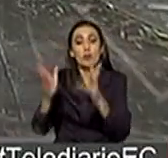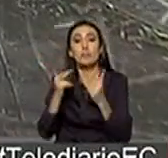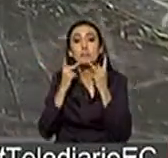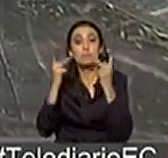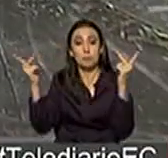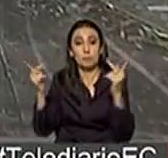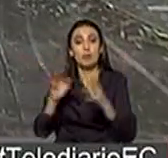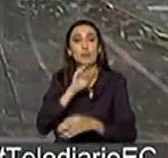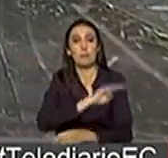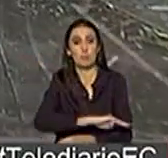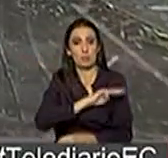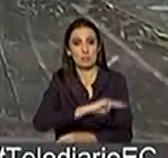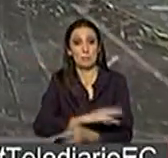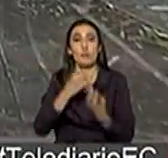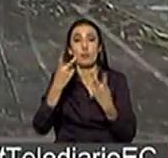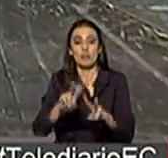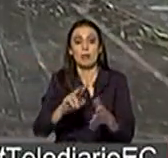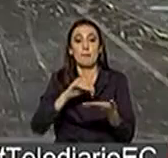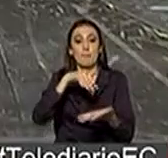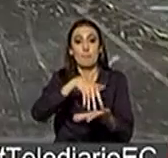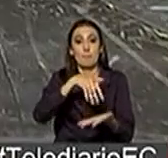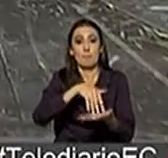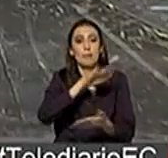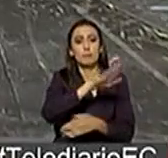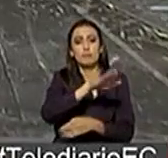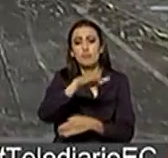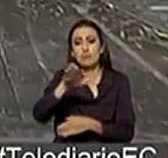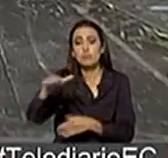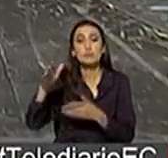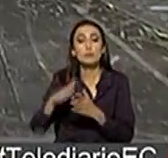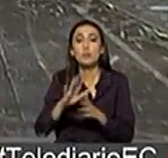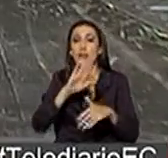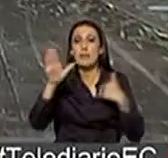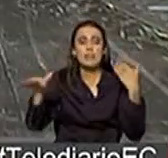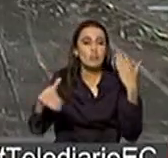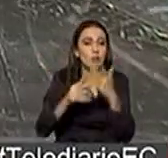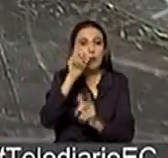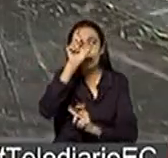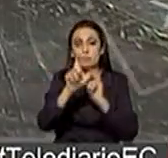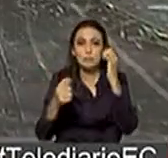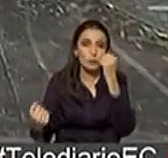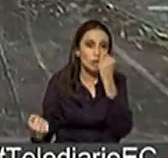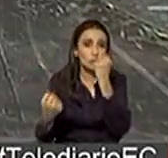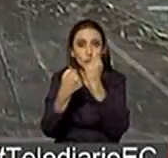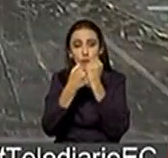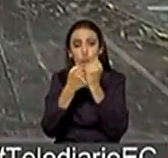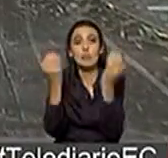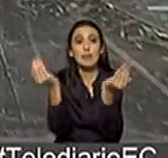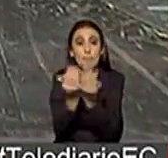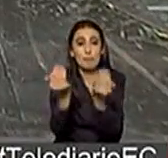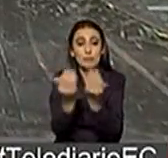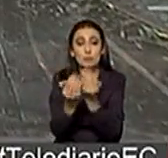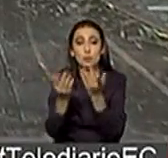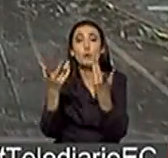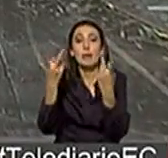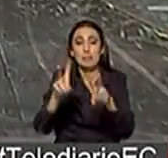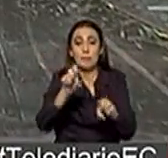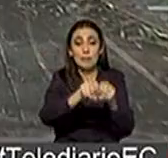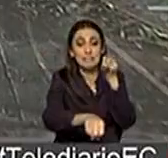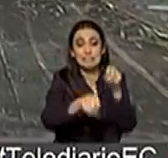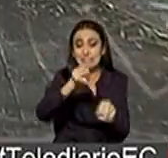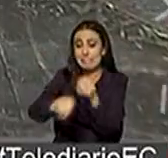la carita de dios todos sumaron esfuerzos para remover escombros y limpiar los espacios que resultaron afectados durante las